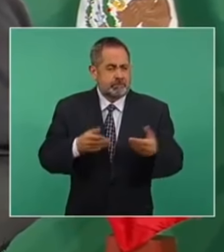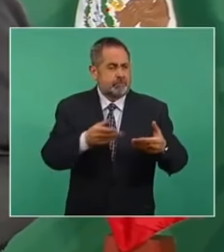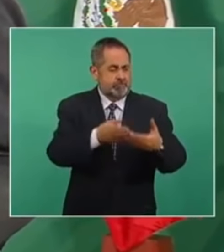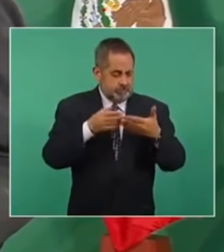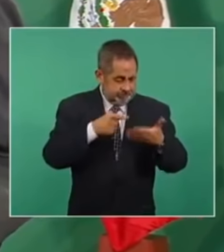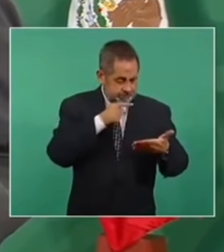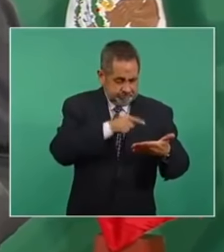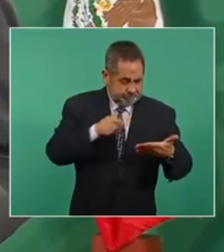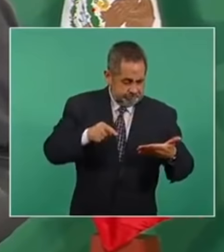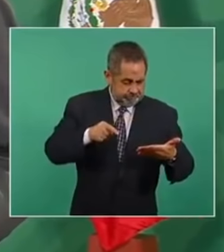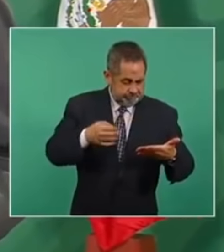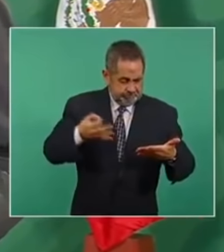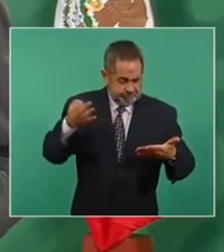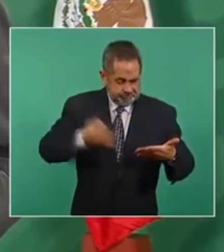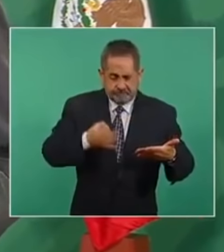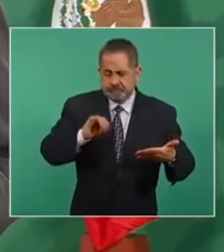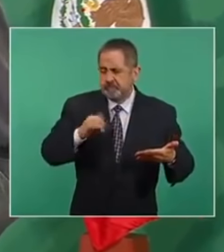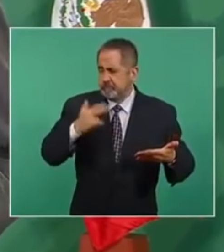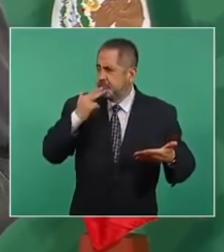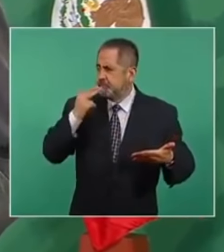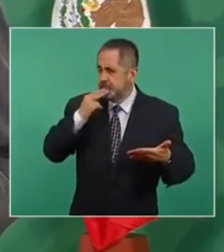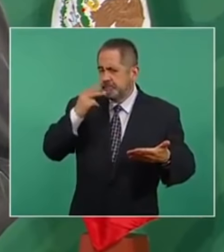eficaz la muestra.